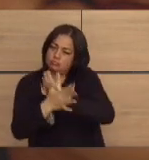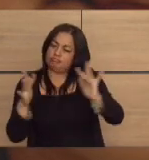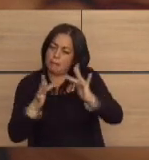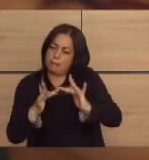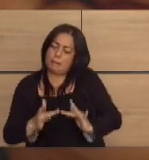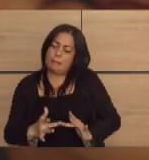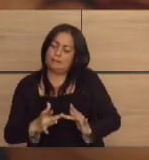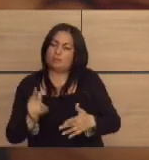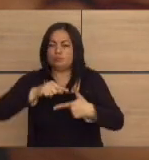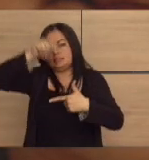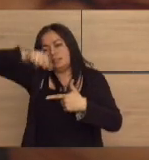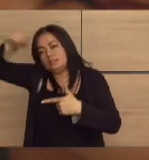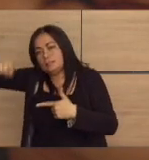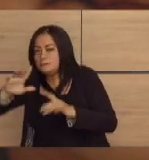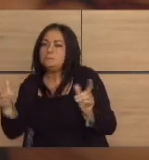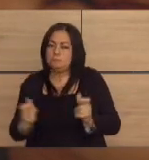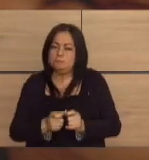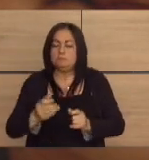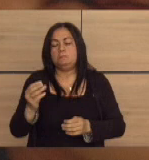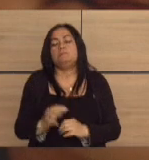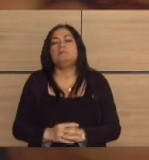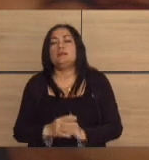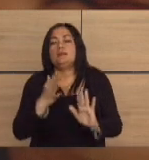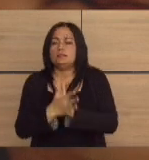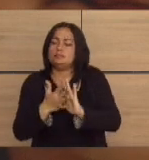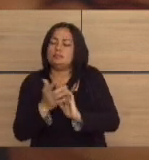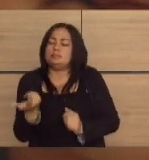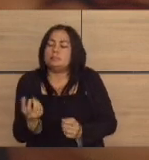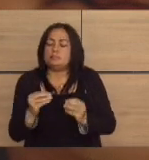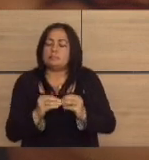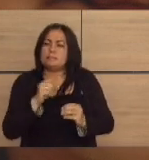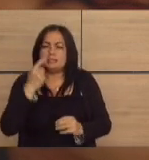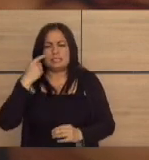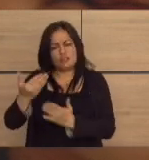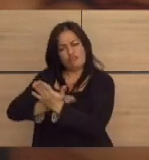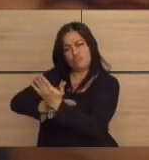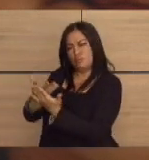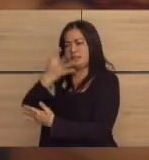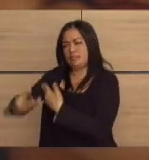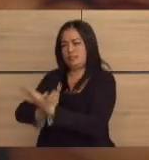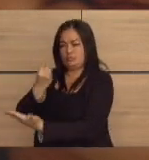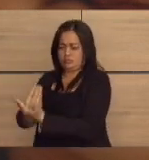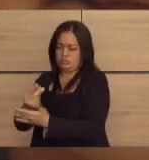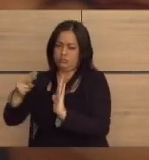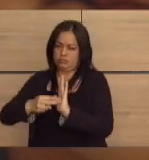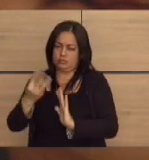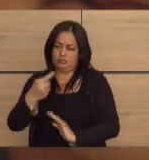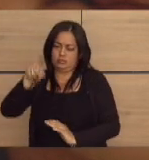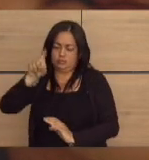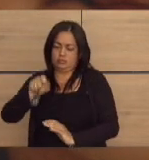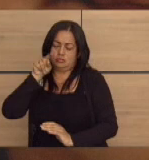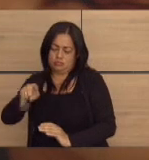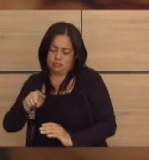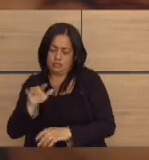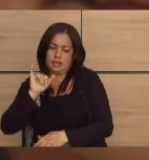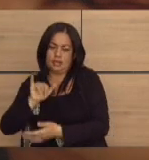solo estadísticas, sino reflexiones, especialmente observadas en el informe de resultado del 2016 del Estudio